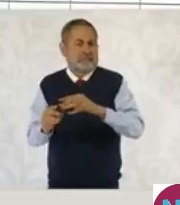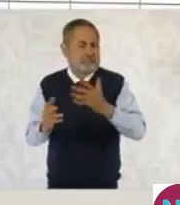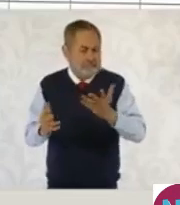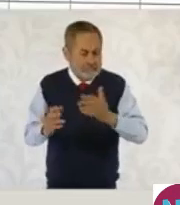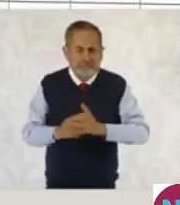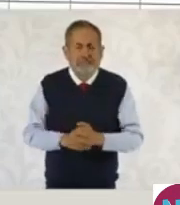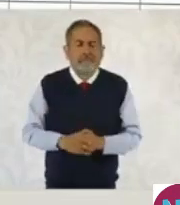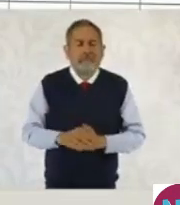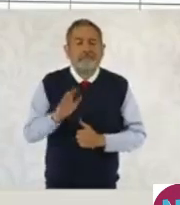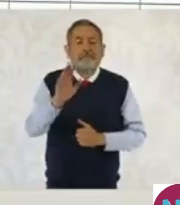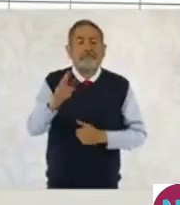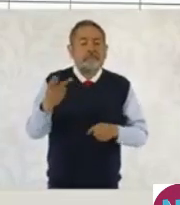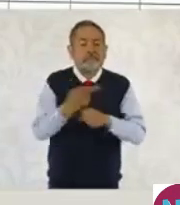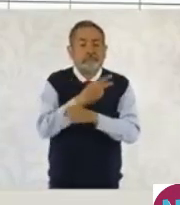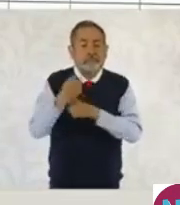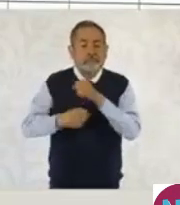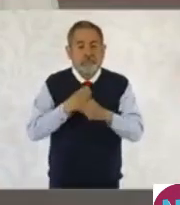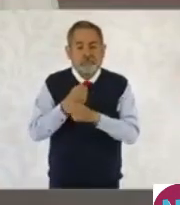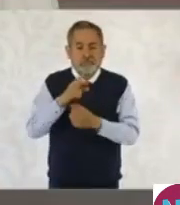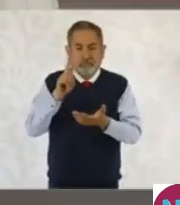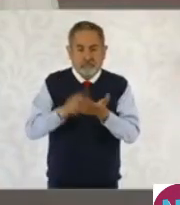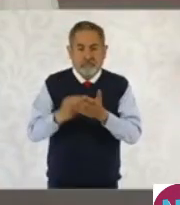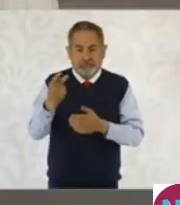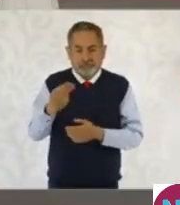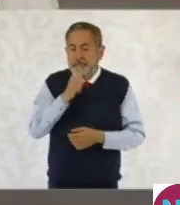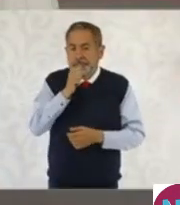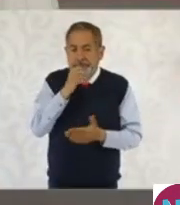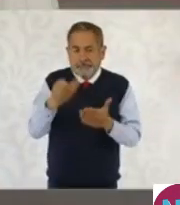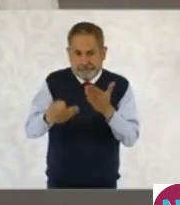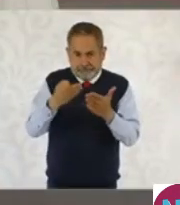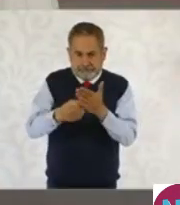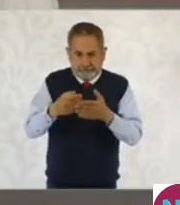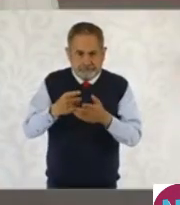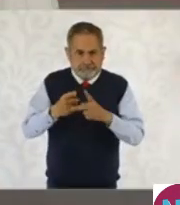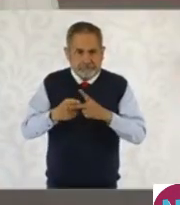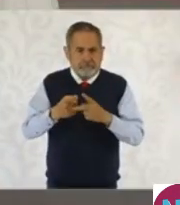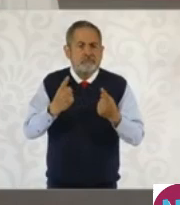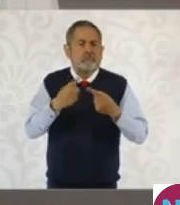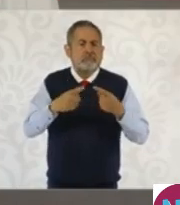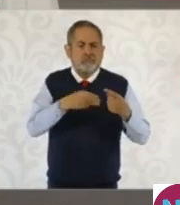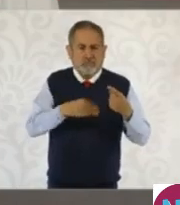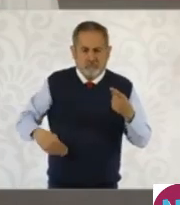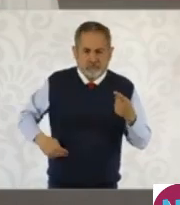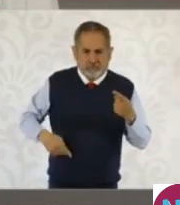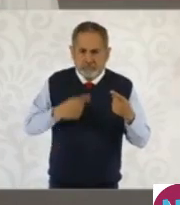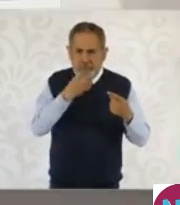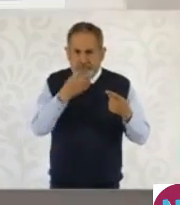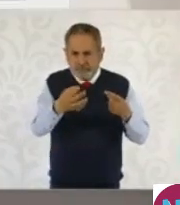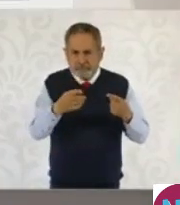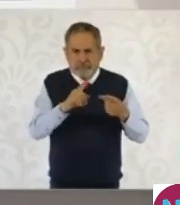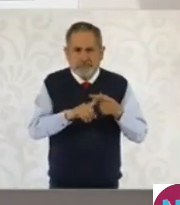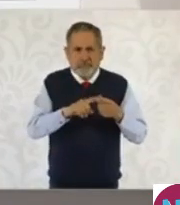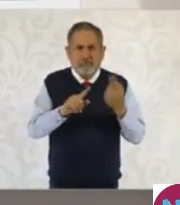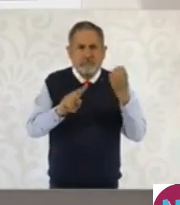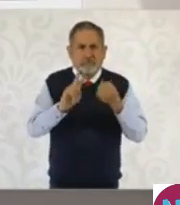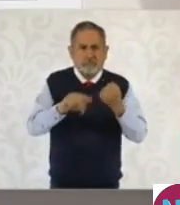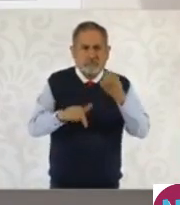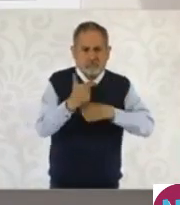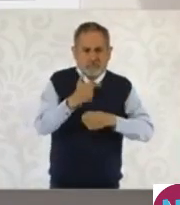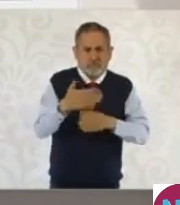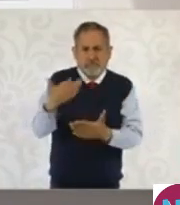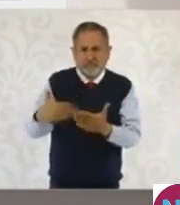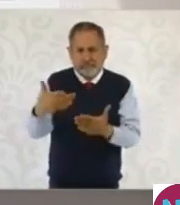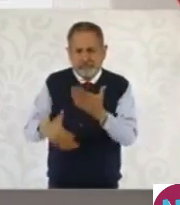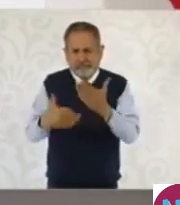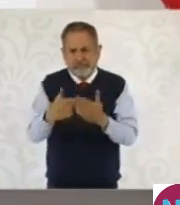en el 2025? Todavía falta por contar otro municipio, por eso aquí hay 212 municipios y aquí hay